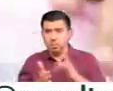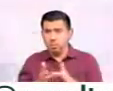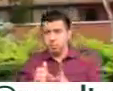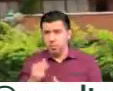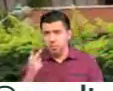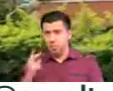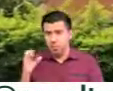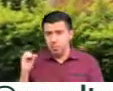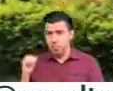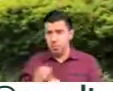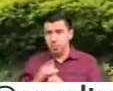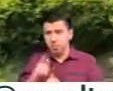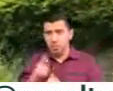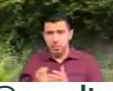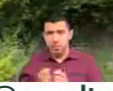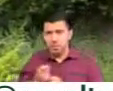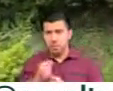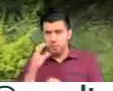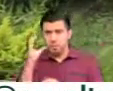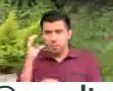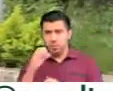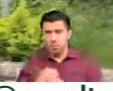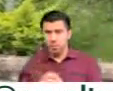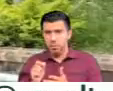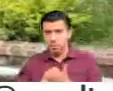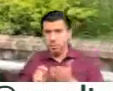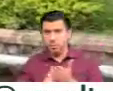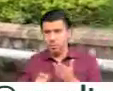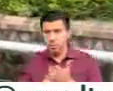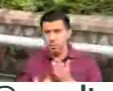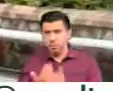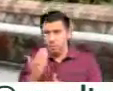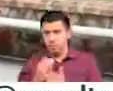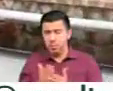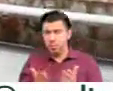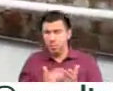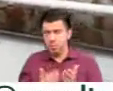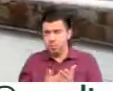octubre, en el que Colombia escribirá un nuevo capítulo en los anaqueles de su historia.